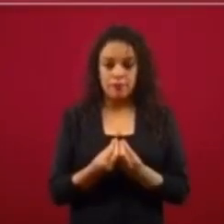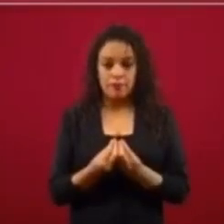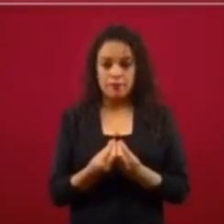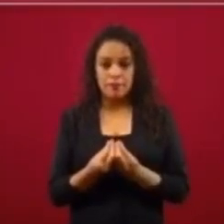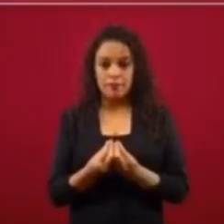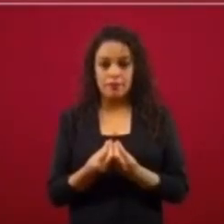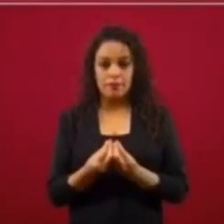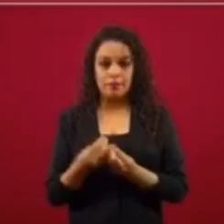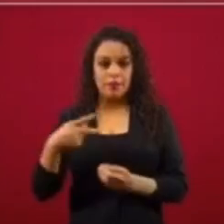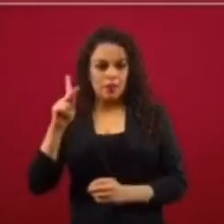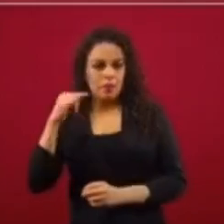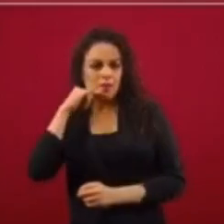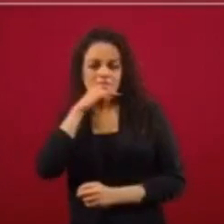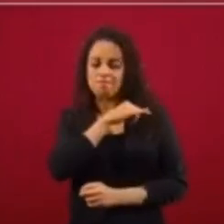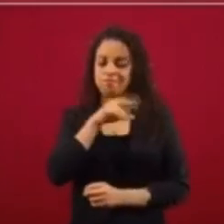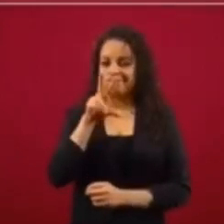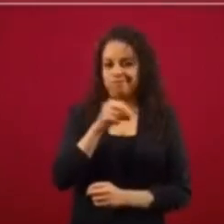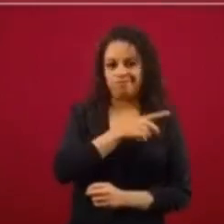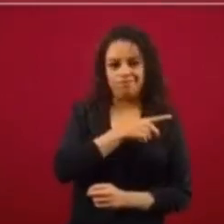de hipocresía.